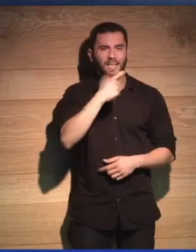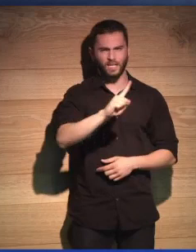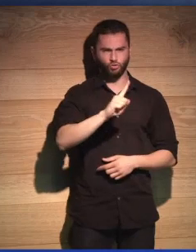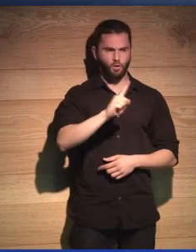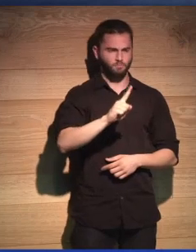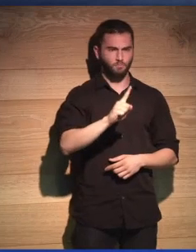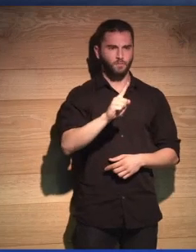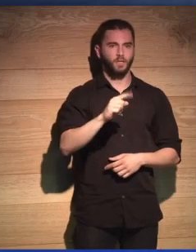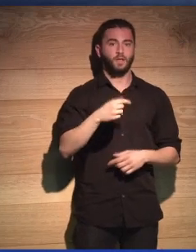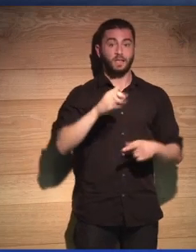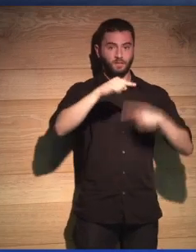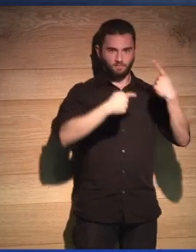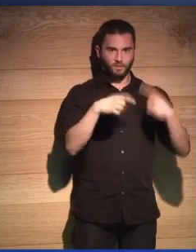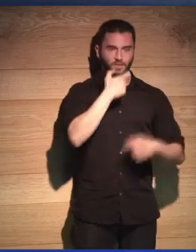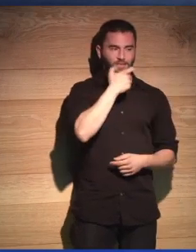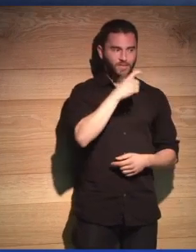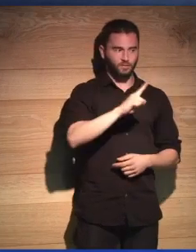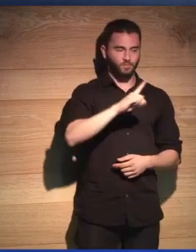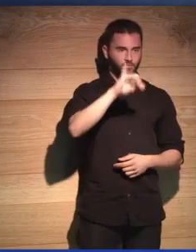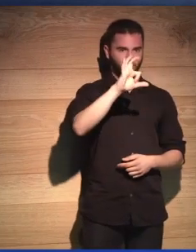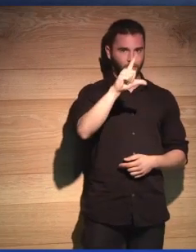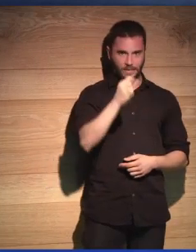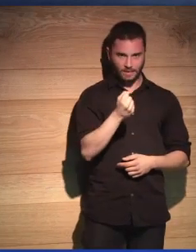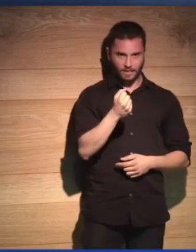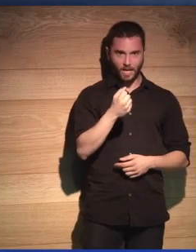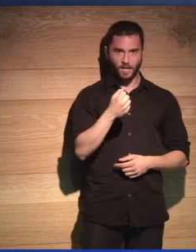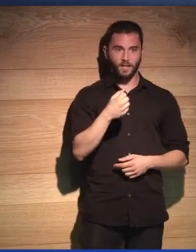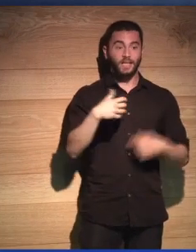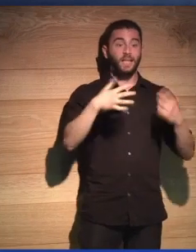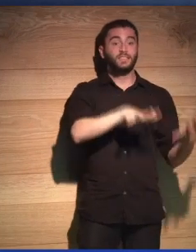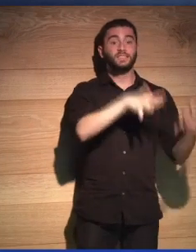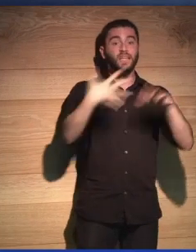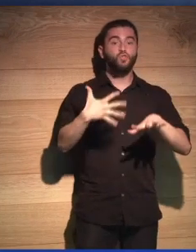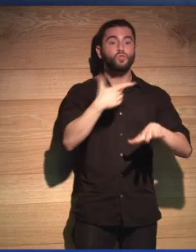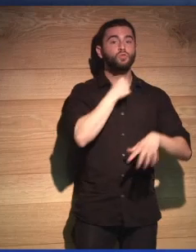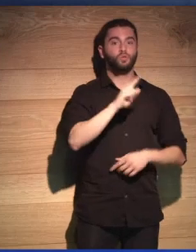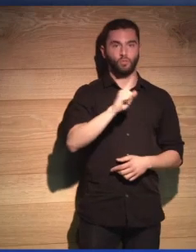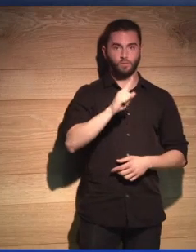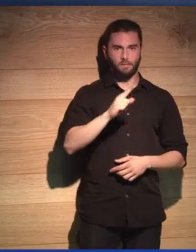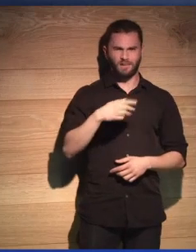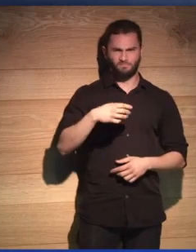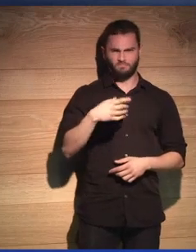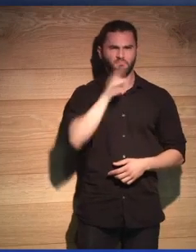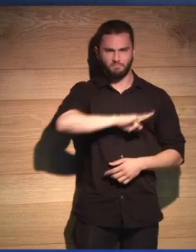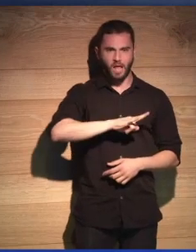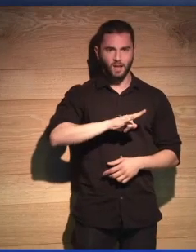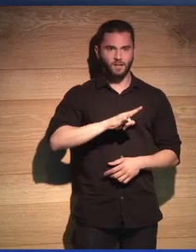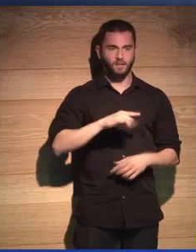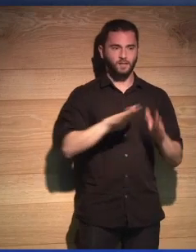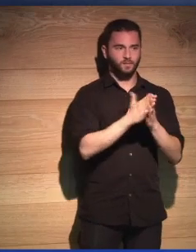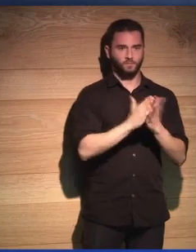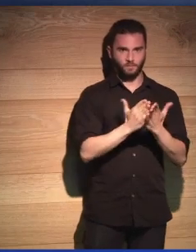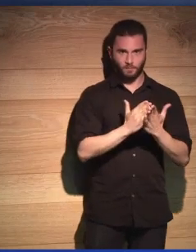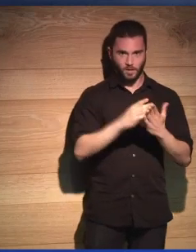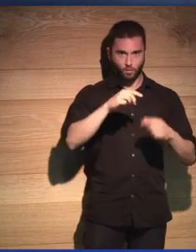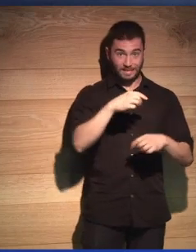en primer lugar. A Ilsa no le gustaba la traducción de La forja, es mala, el primer libro de